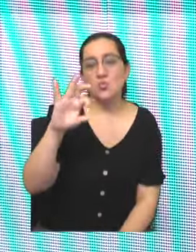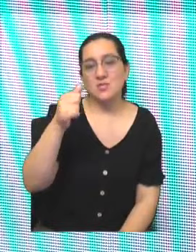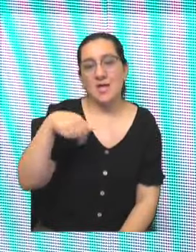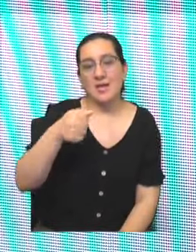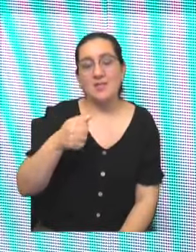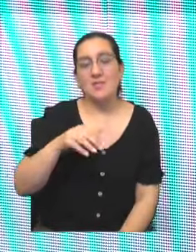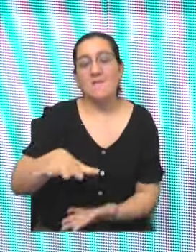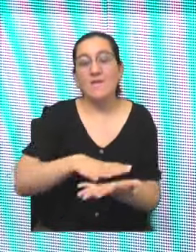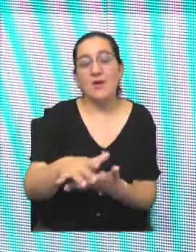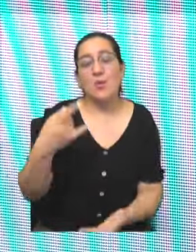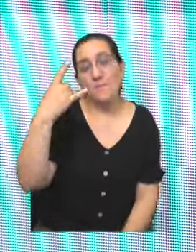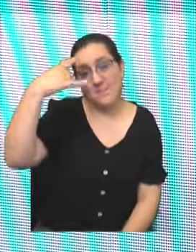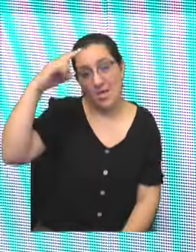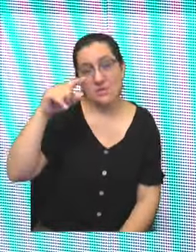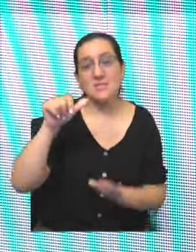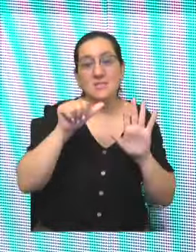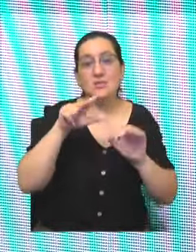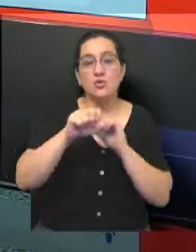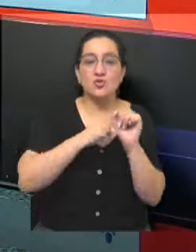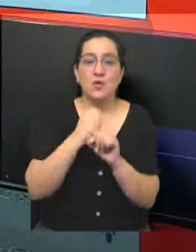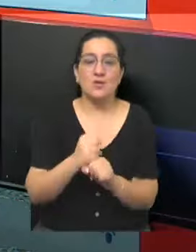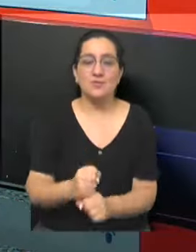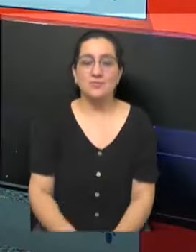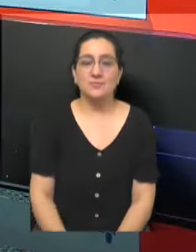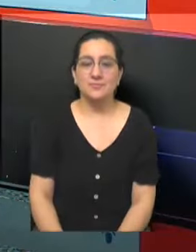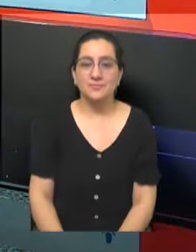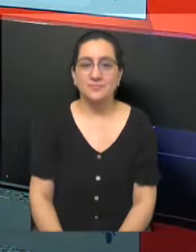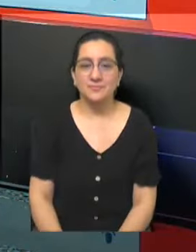Barrio Prado, y 68 años, y nos mando un corazón y un besito con guía seductora.